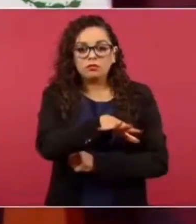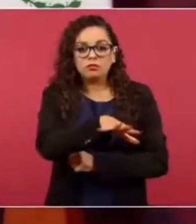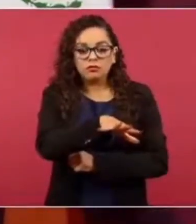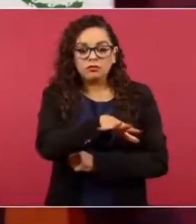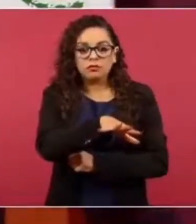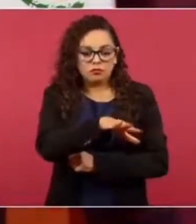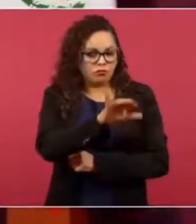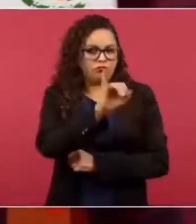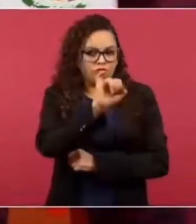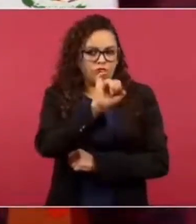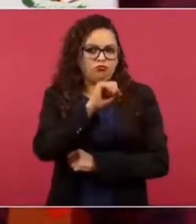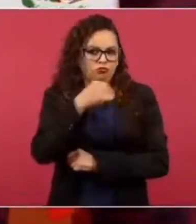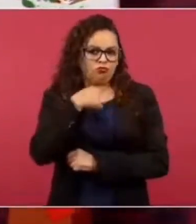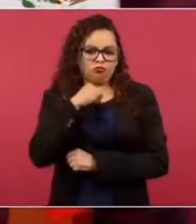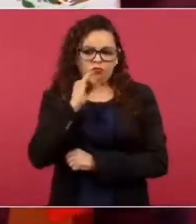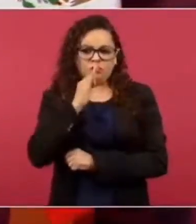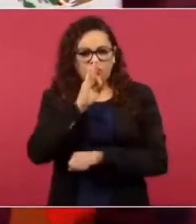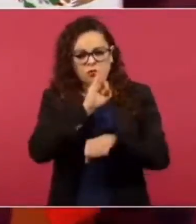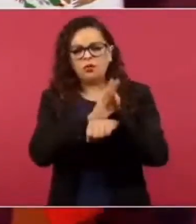percibí